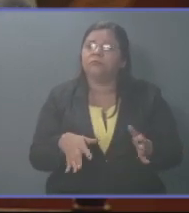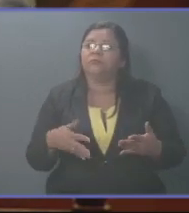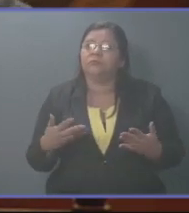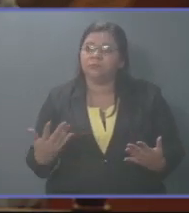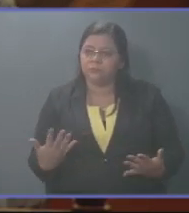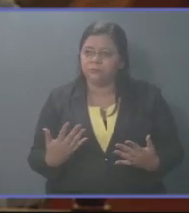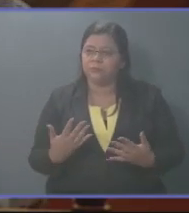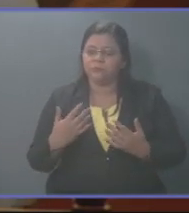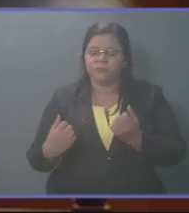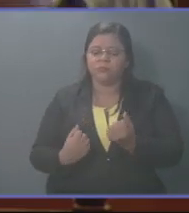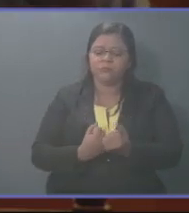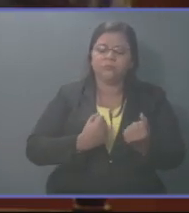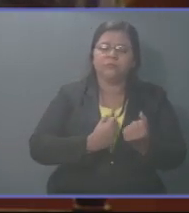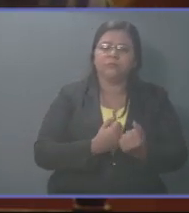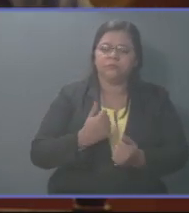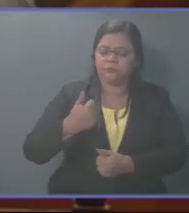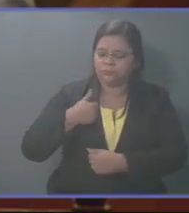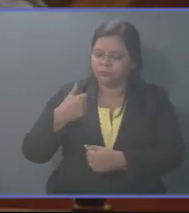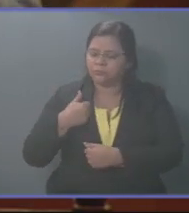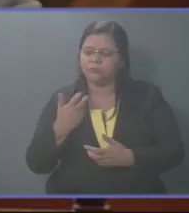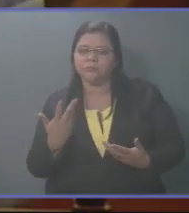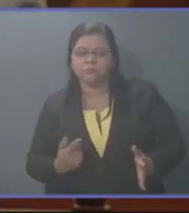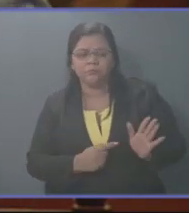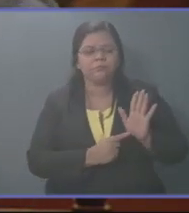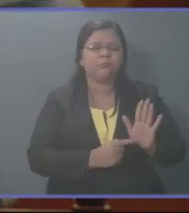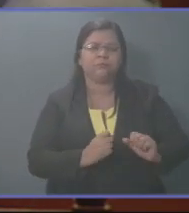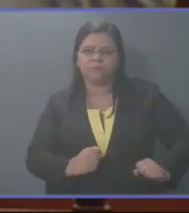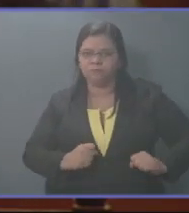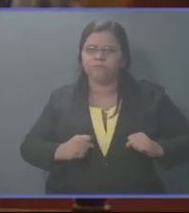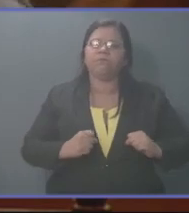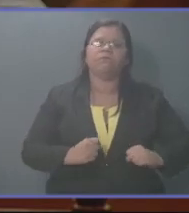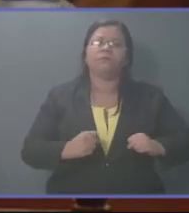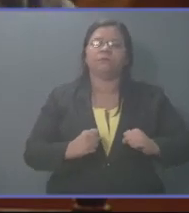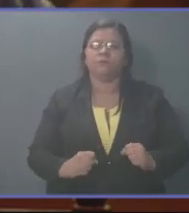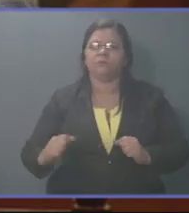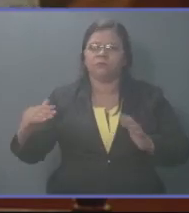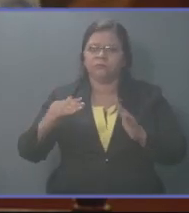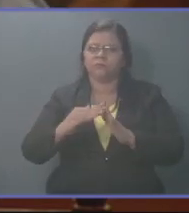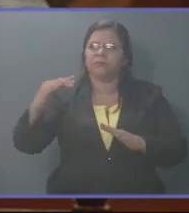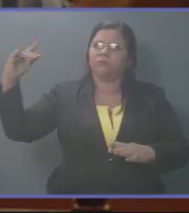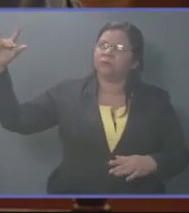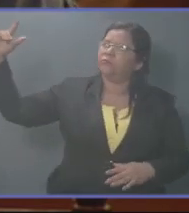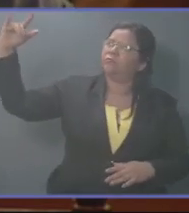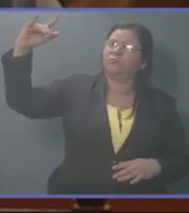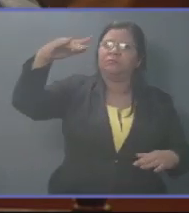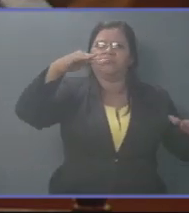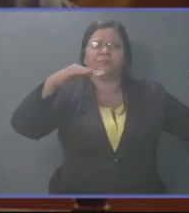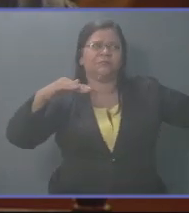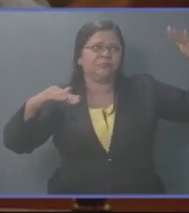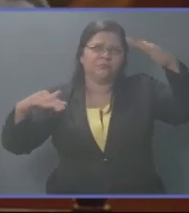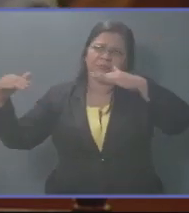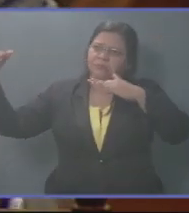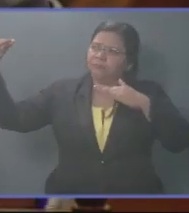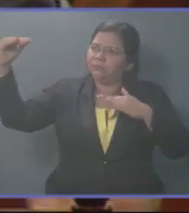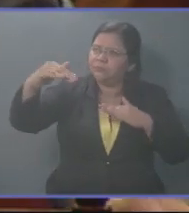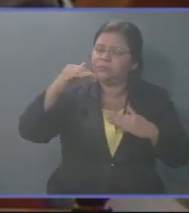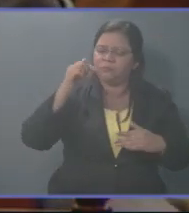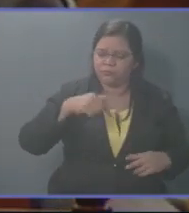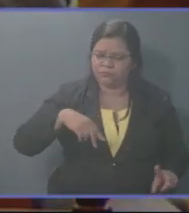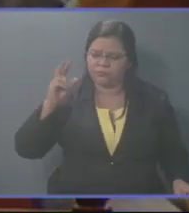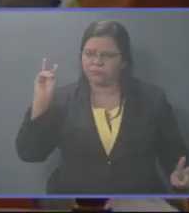Fuerzas Armadas en demostraciones de fuerza y aviones sobrevolando por el San